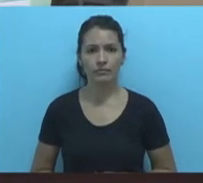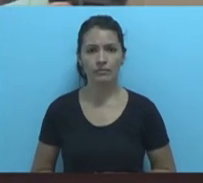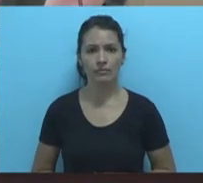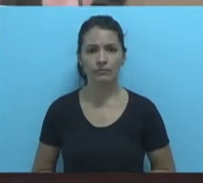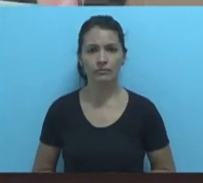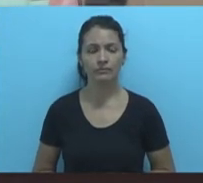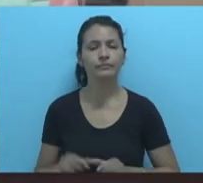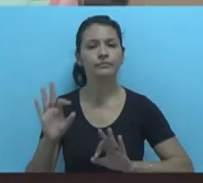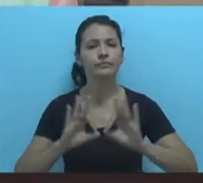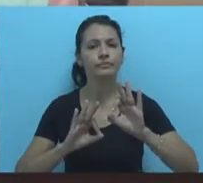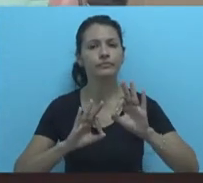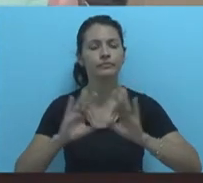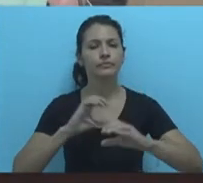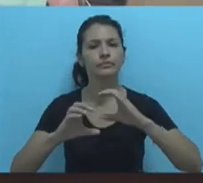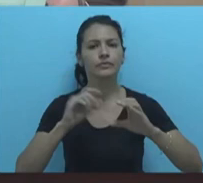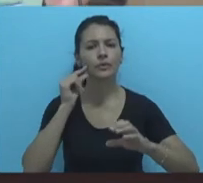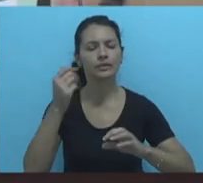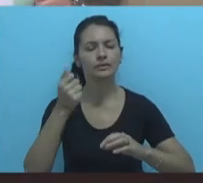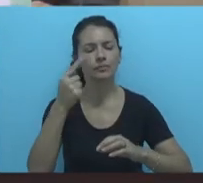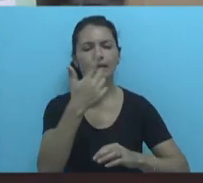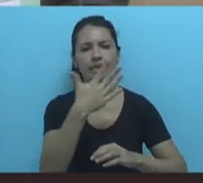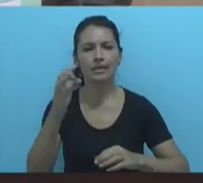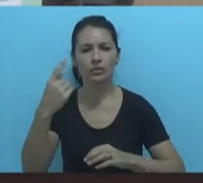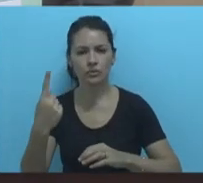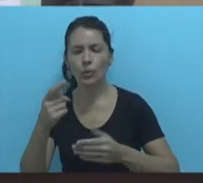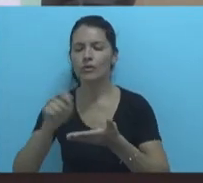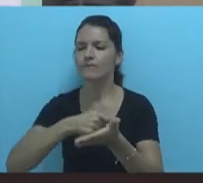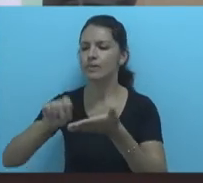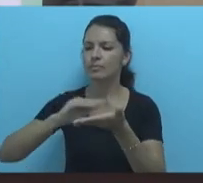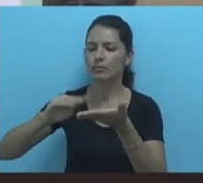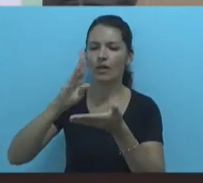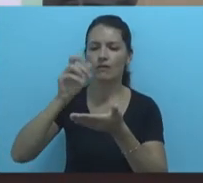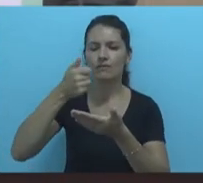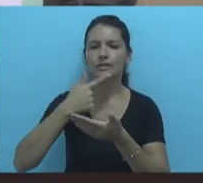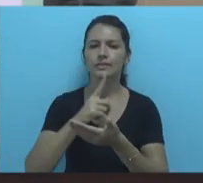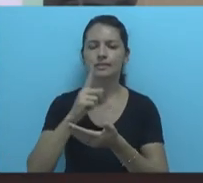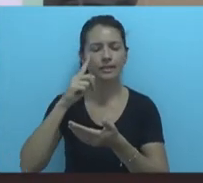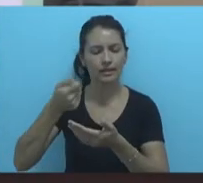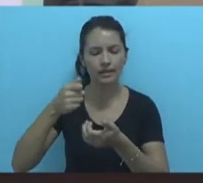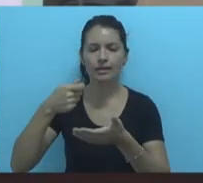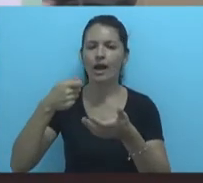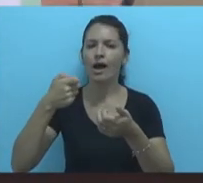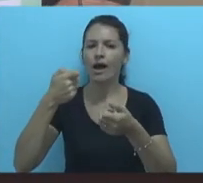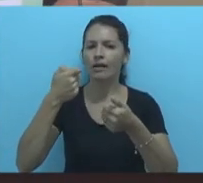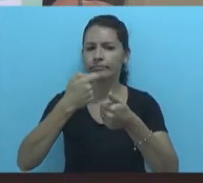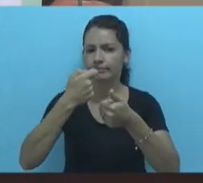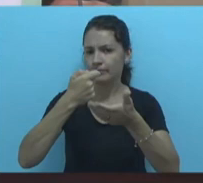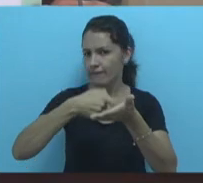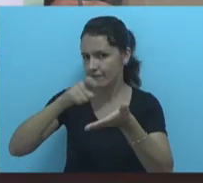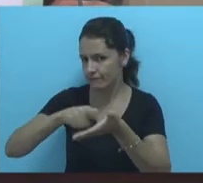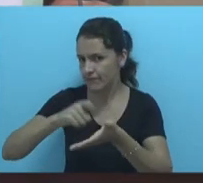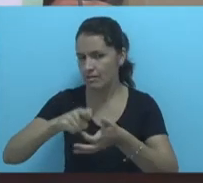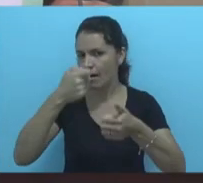Proyecto de comunicación 46.501, diputado Bastía, conjuntamente con la firma diputada Espíndola, Zen, González,